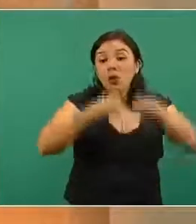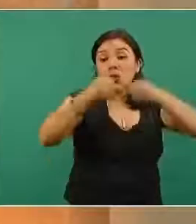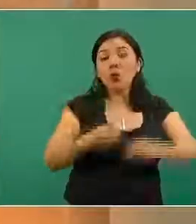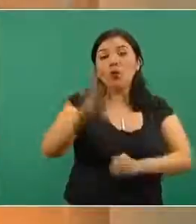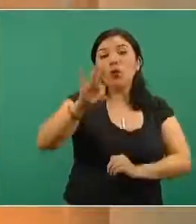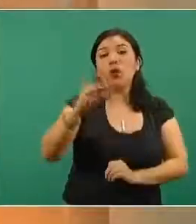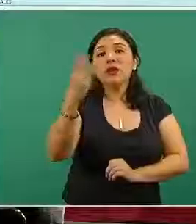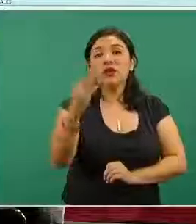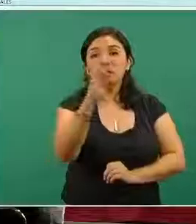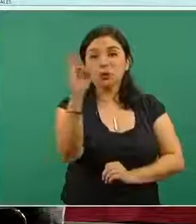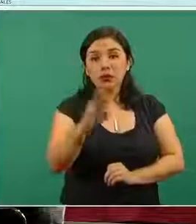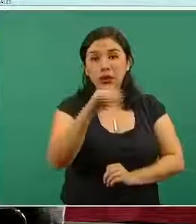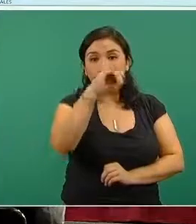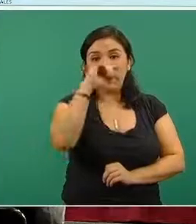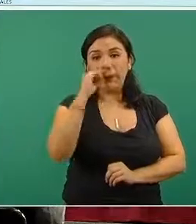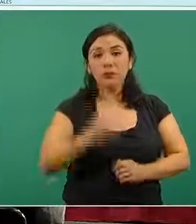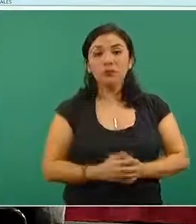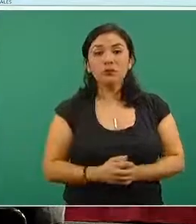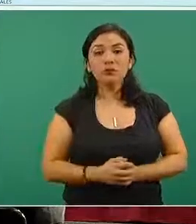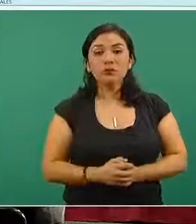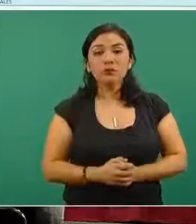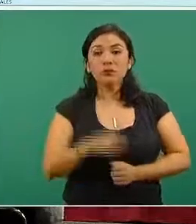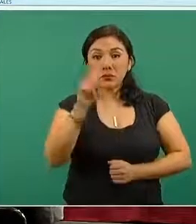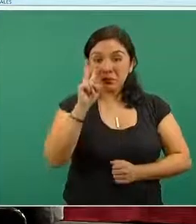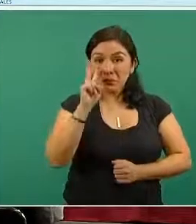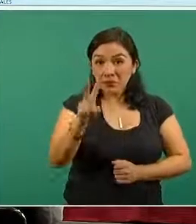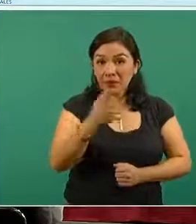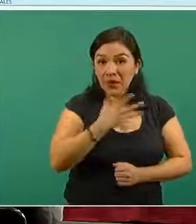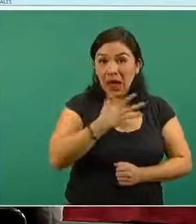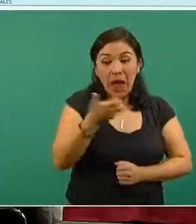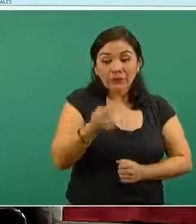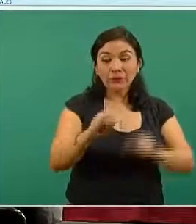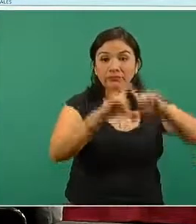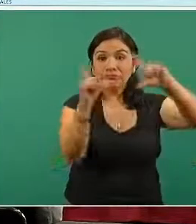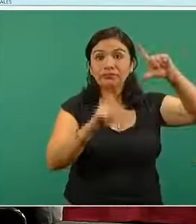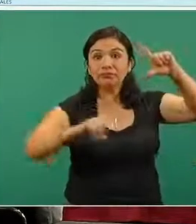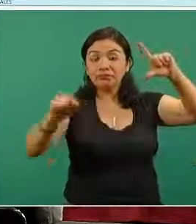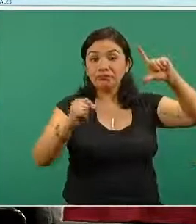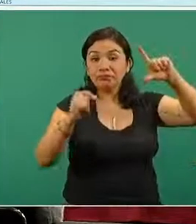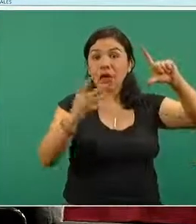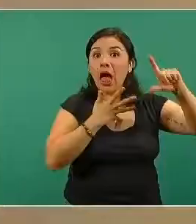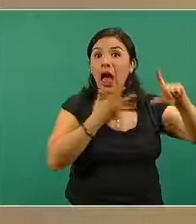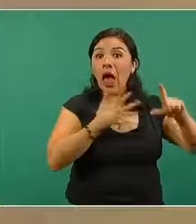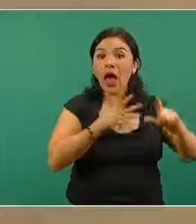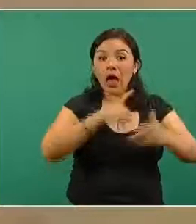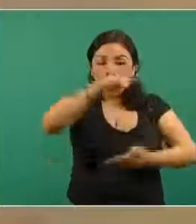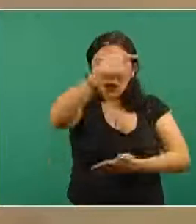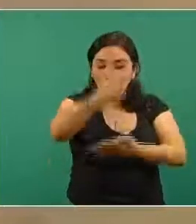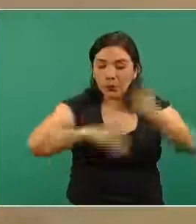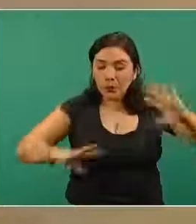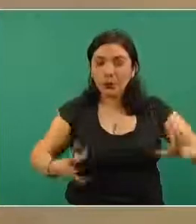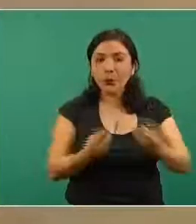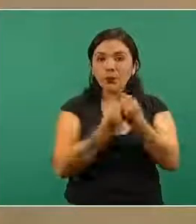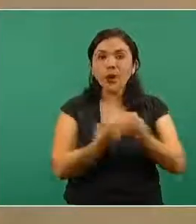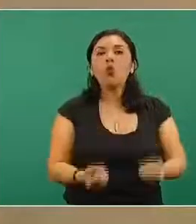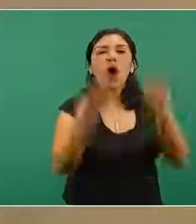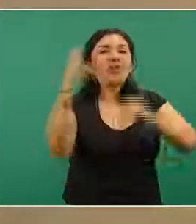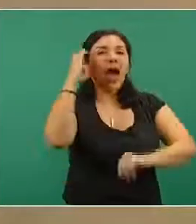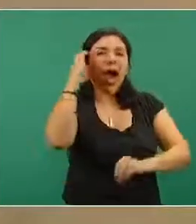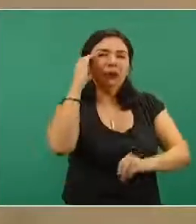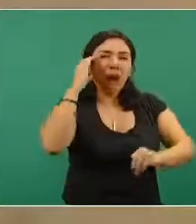del 43%. Es identificable que a nivel nacional tenemos cuantificadas el número de